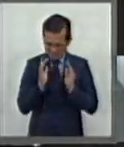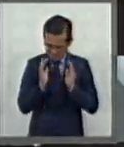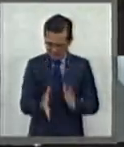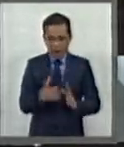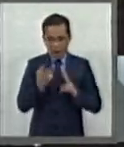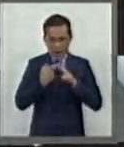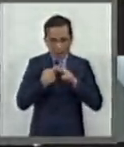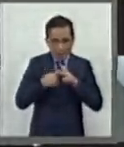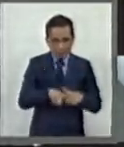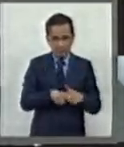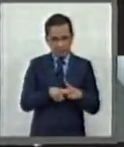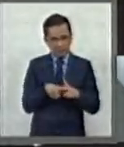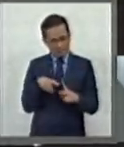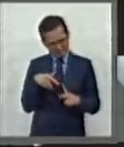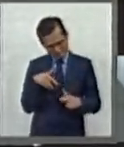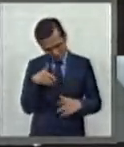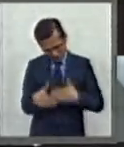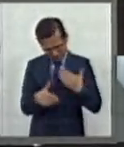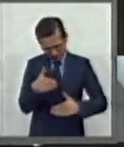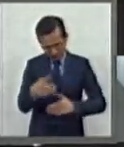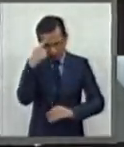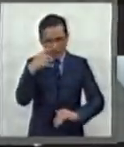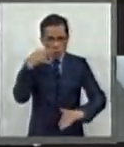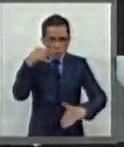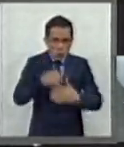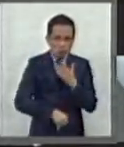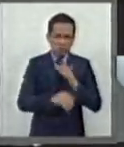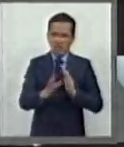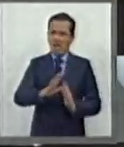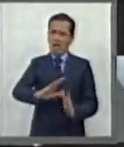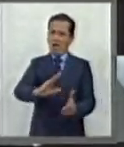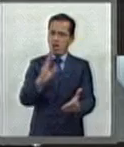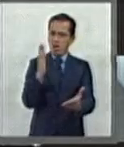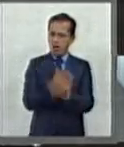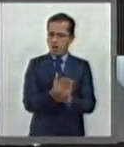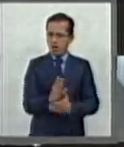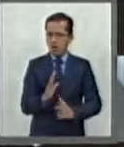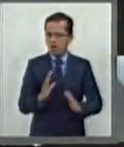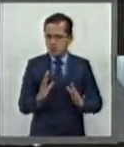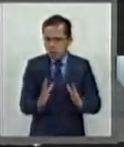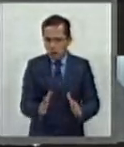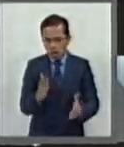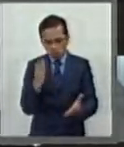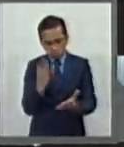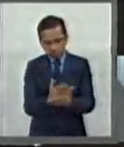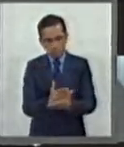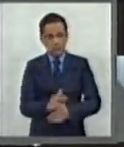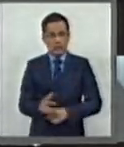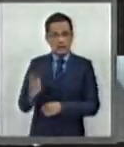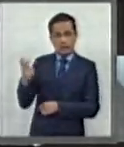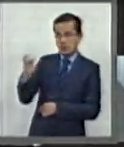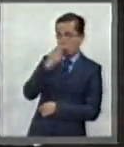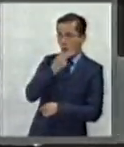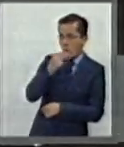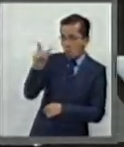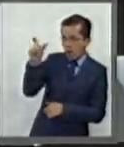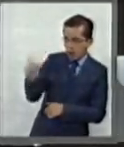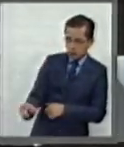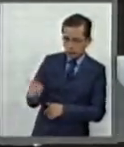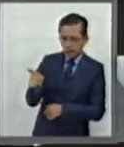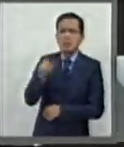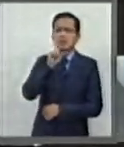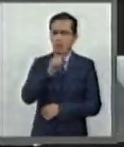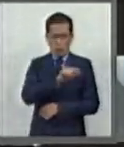largamente merecido hasta aquí. Es momento de que este personaje y cualquier